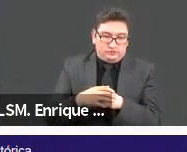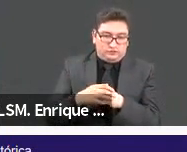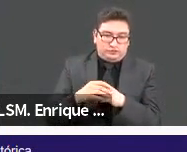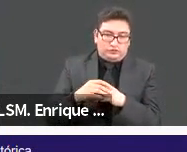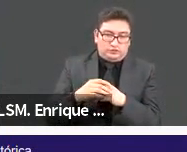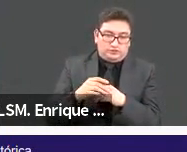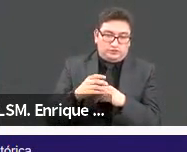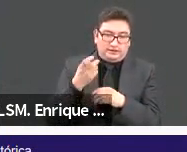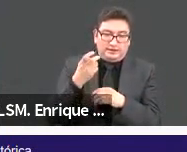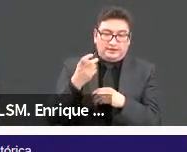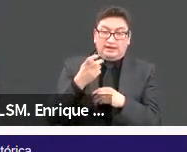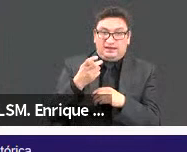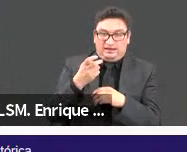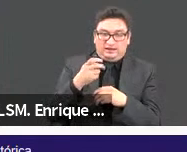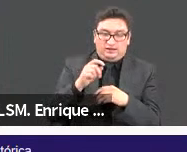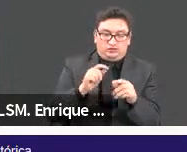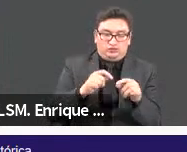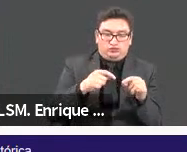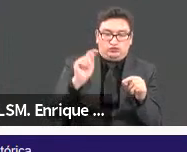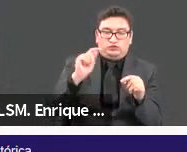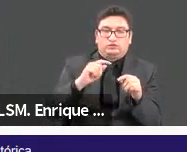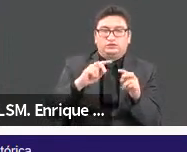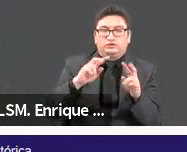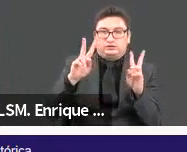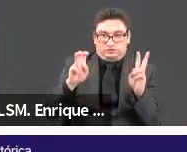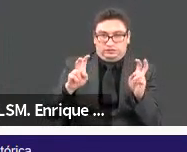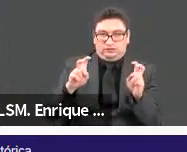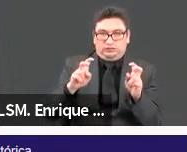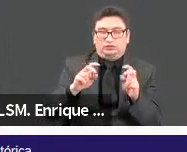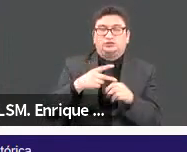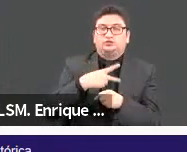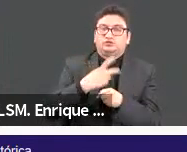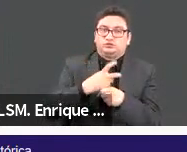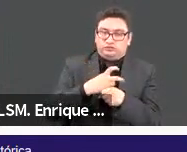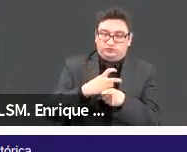marcamos en título y subtítulo,